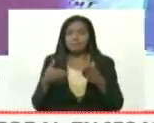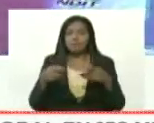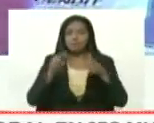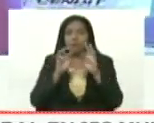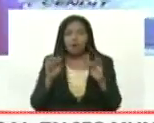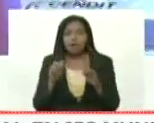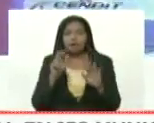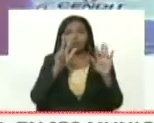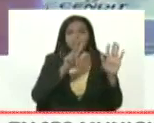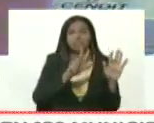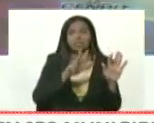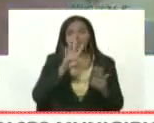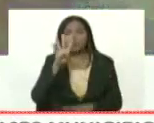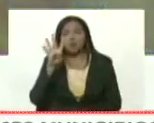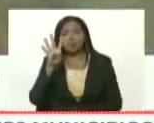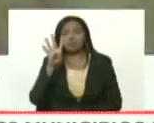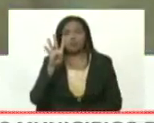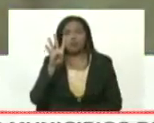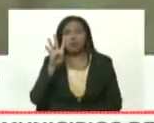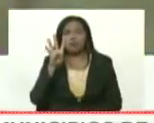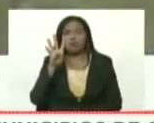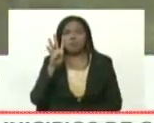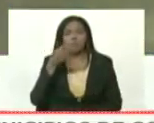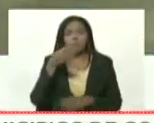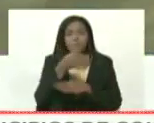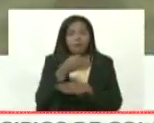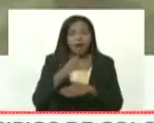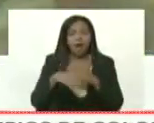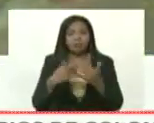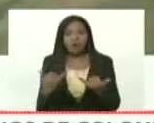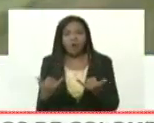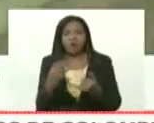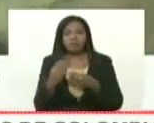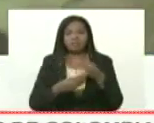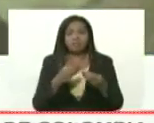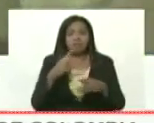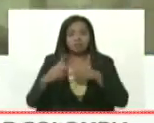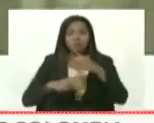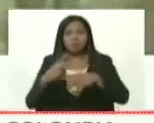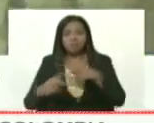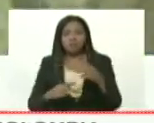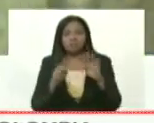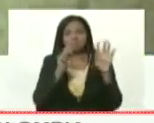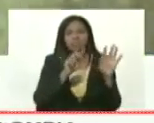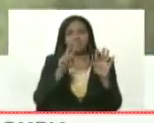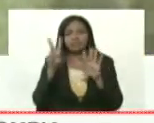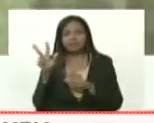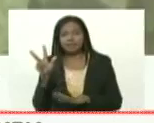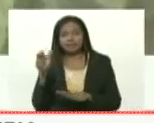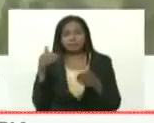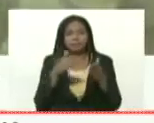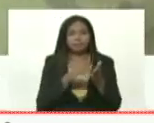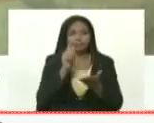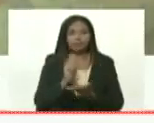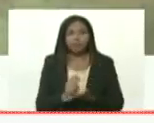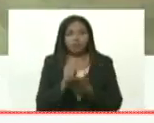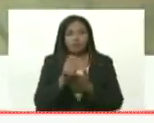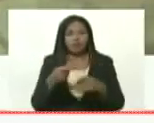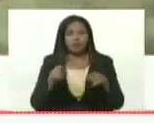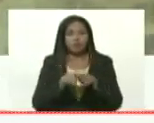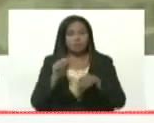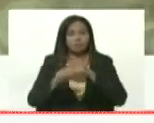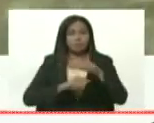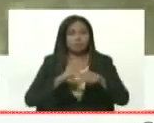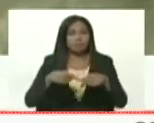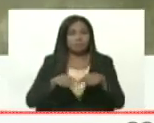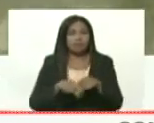tener 84 desoves, en el cual se va a reproducir el 63.000 toneladas métricas por ciclo.